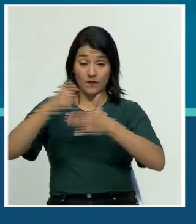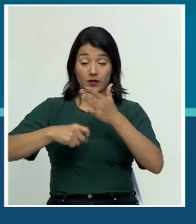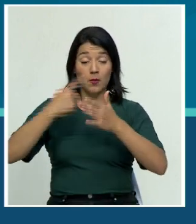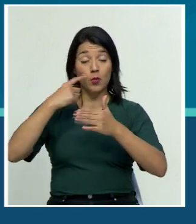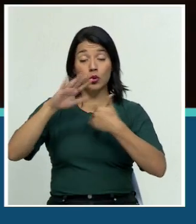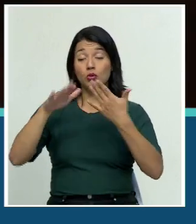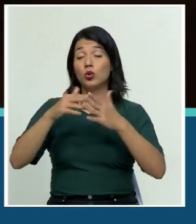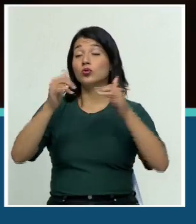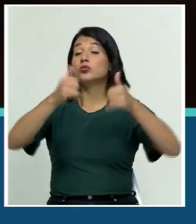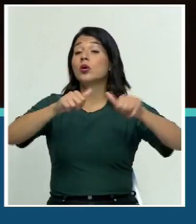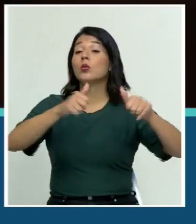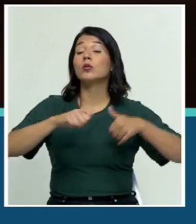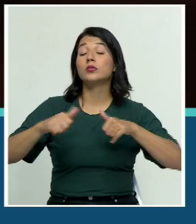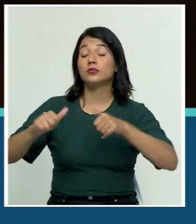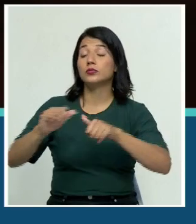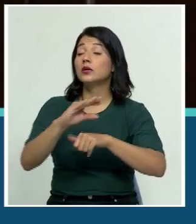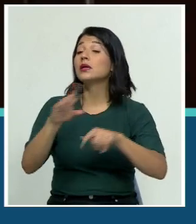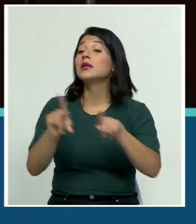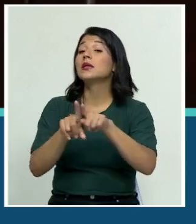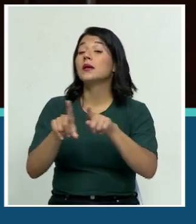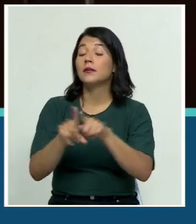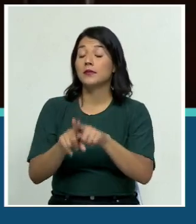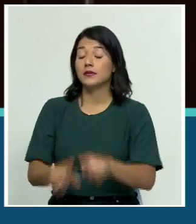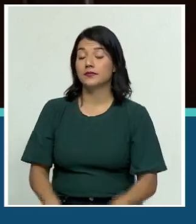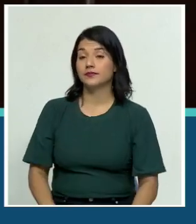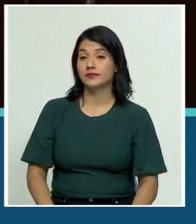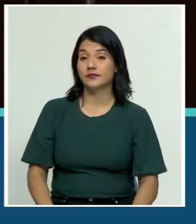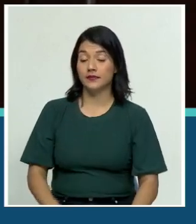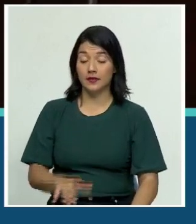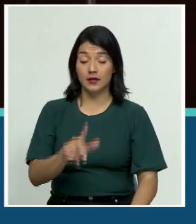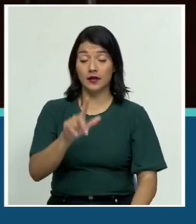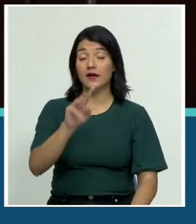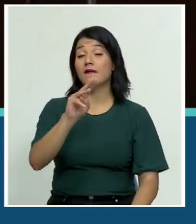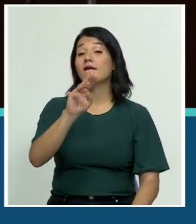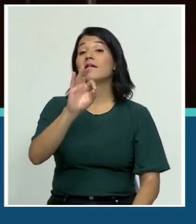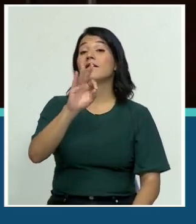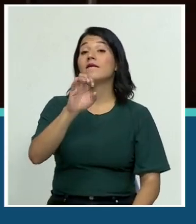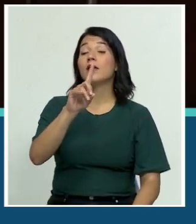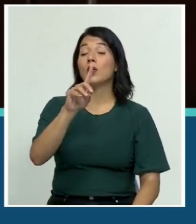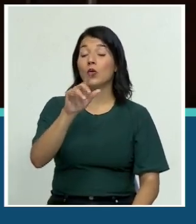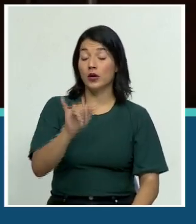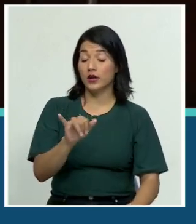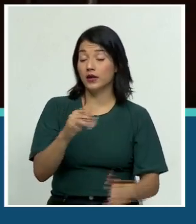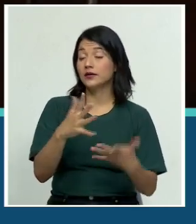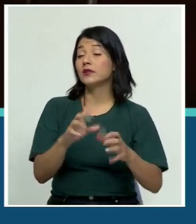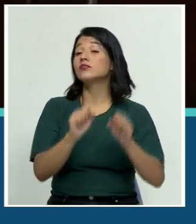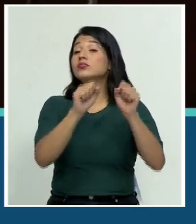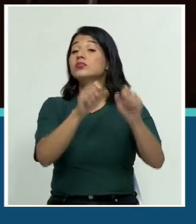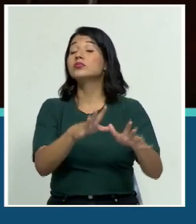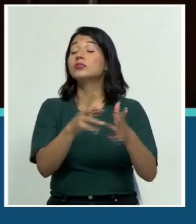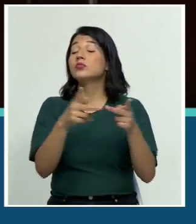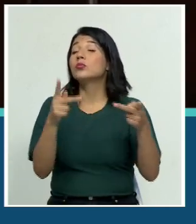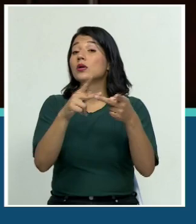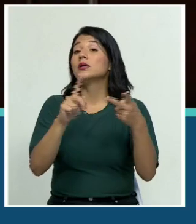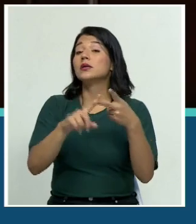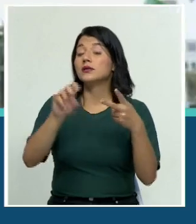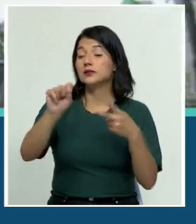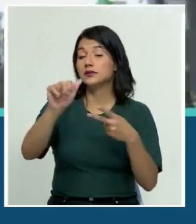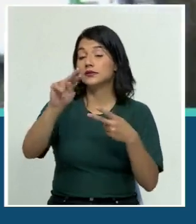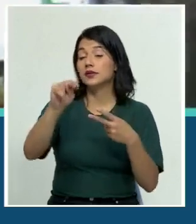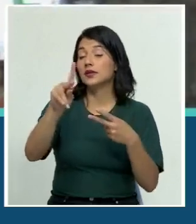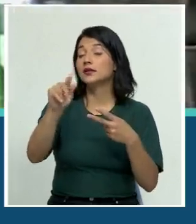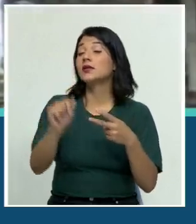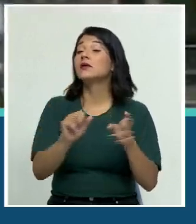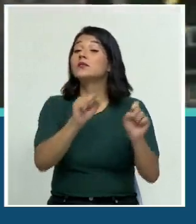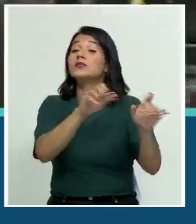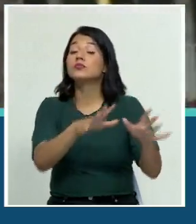unanimidad. Además de Marianela Feoli, fueron separadas de sus cargos Sandra Rojas y Carla Murillo. La noticia